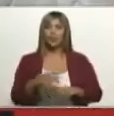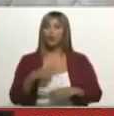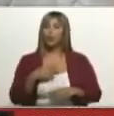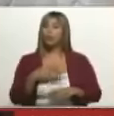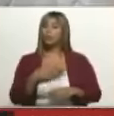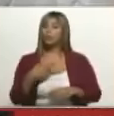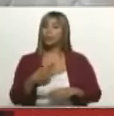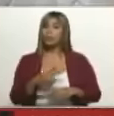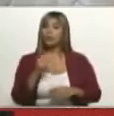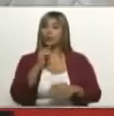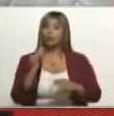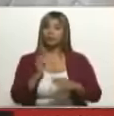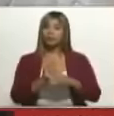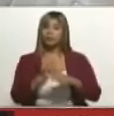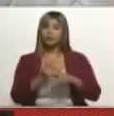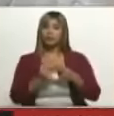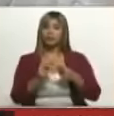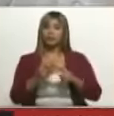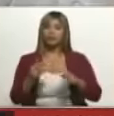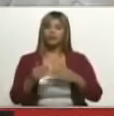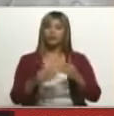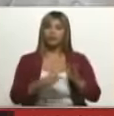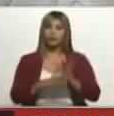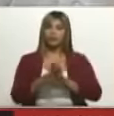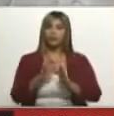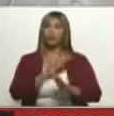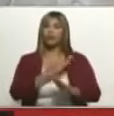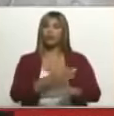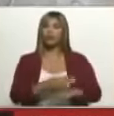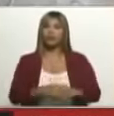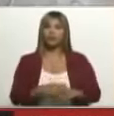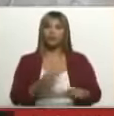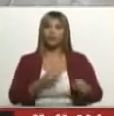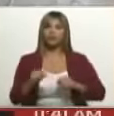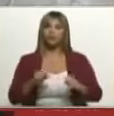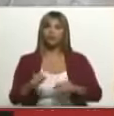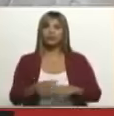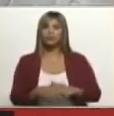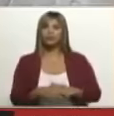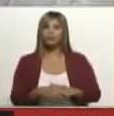permitiremos perturbaciones a la paz y seguiremos avanzando con fuerza, con dinamismo,